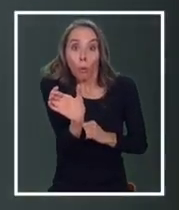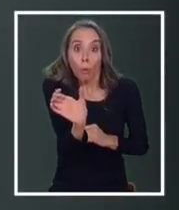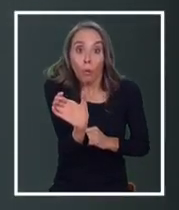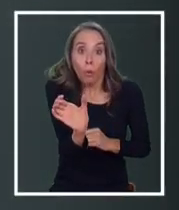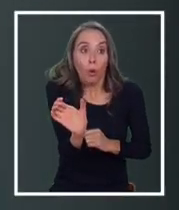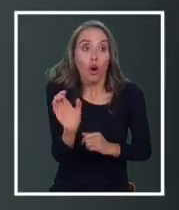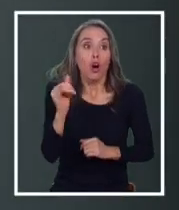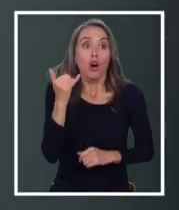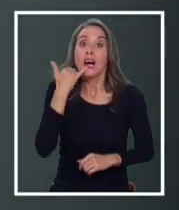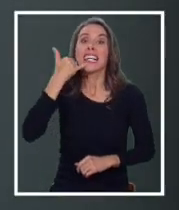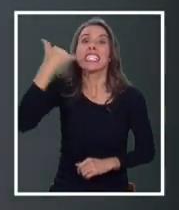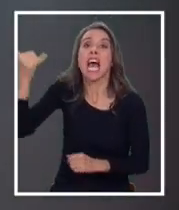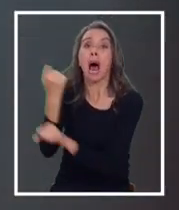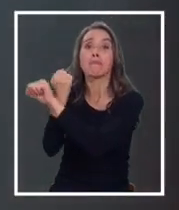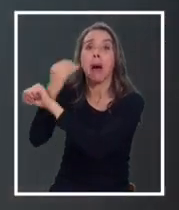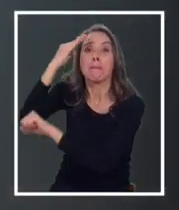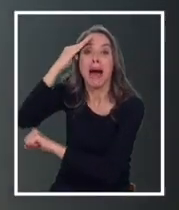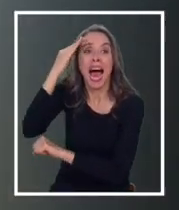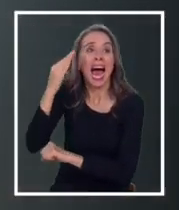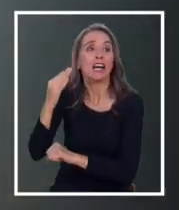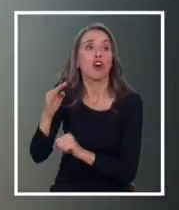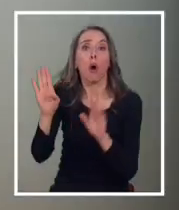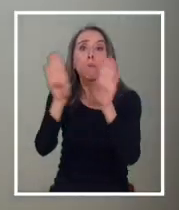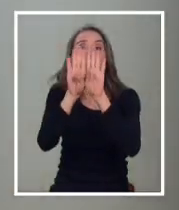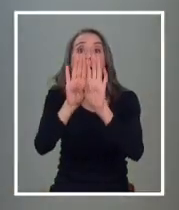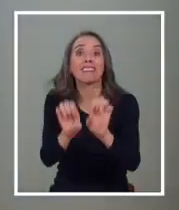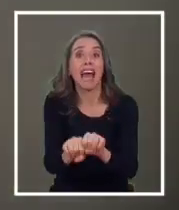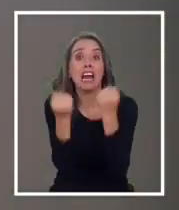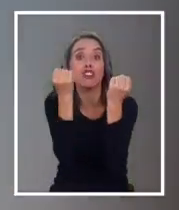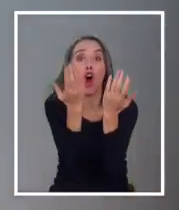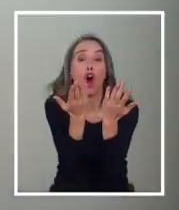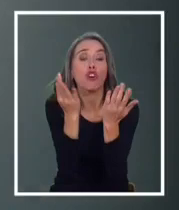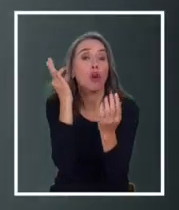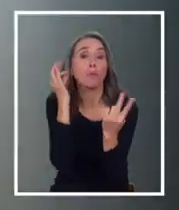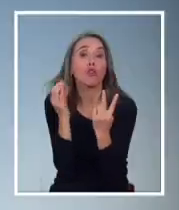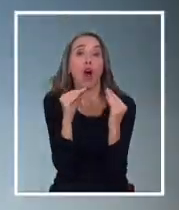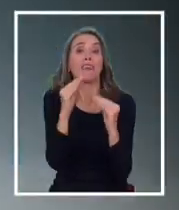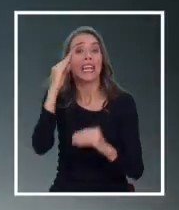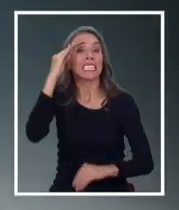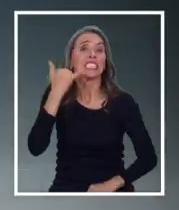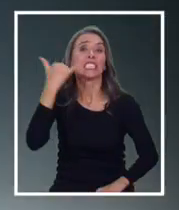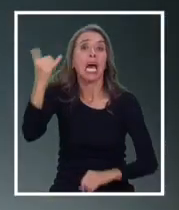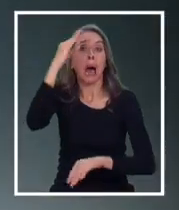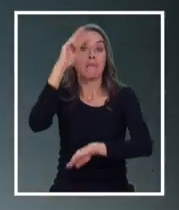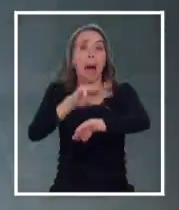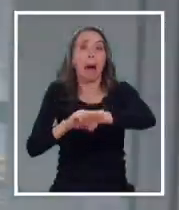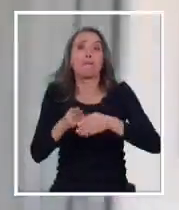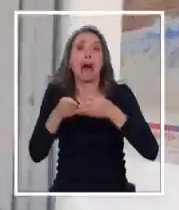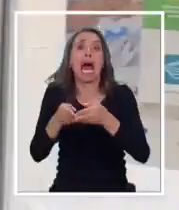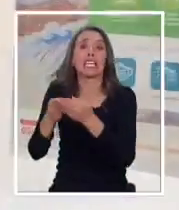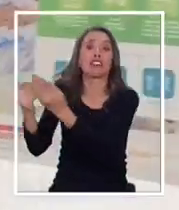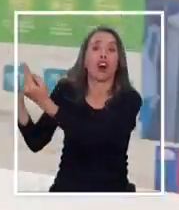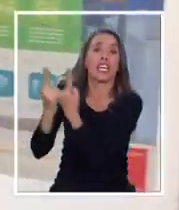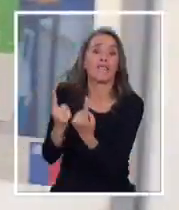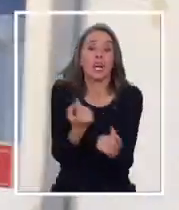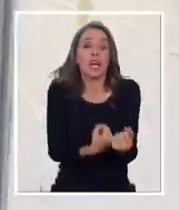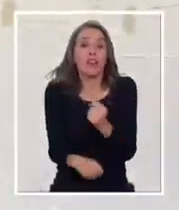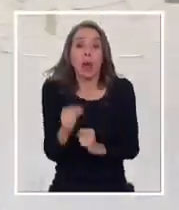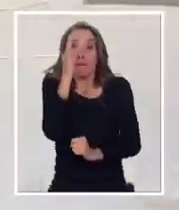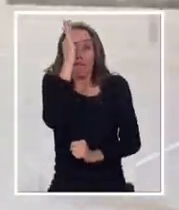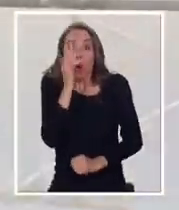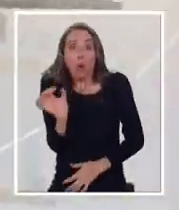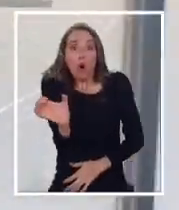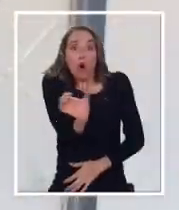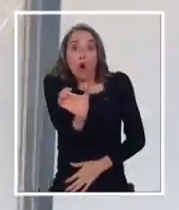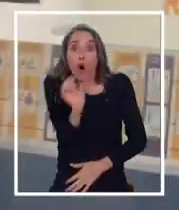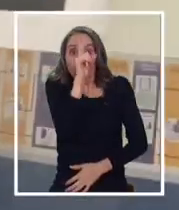Llama a los Pacos. Acuérdate que abrieron la puerta. Llamen a los marinos, a alguien. Desesperación del